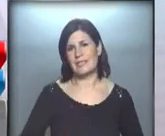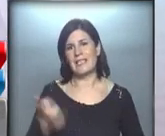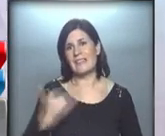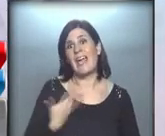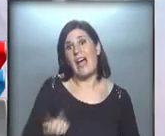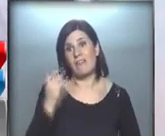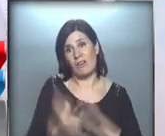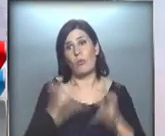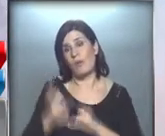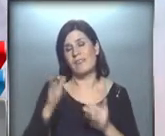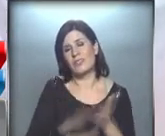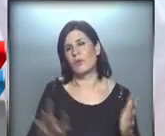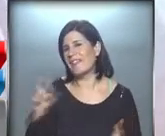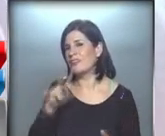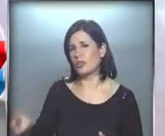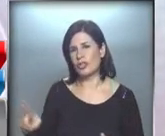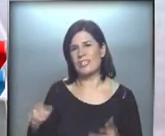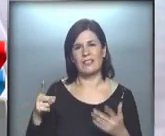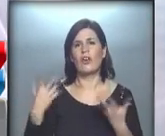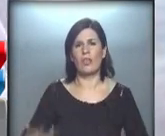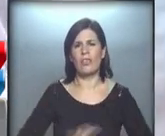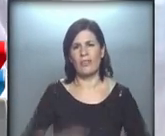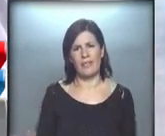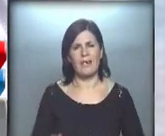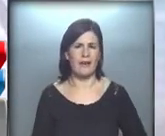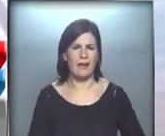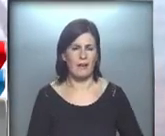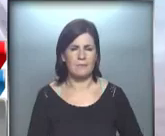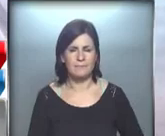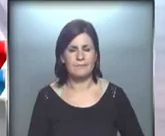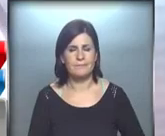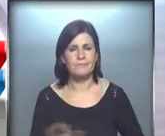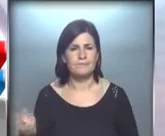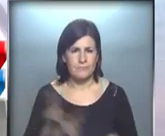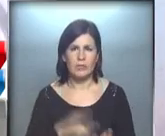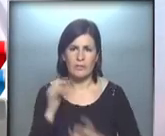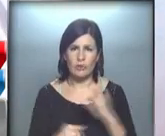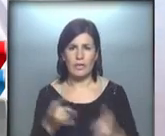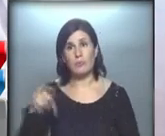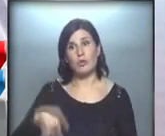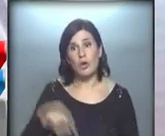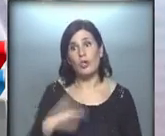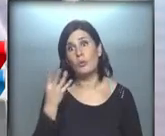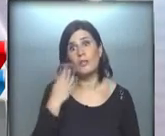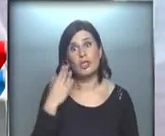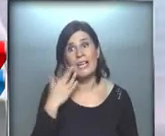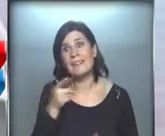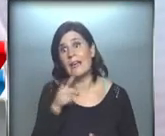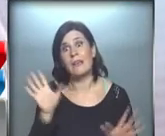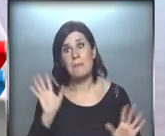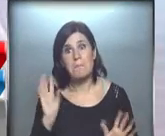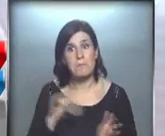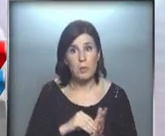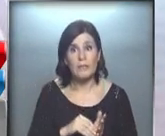de Alejandro Sabella como director técnico de la selección argentina. Reiteramos, estaba prevista para hoy a las 4 de la tarde en